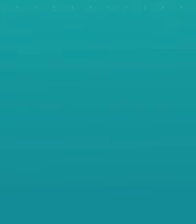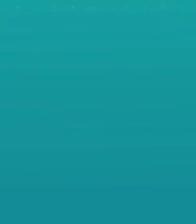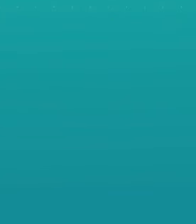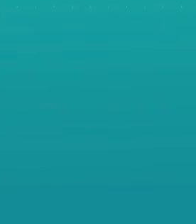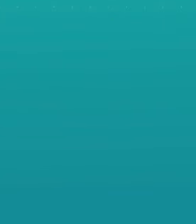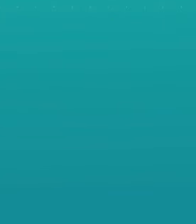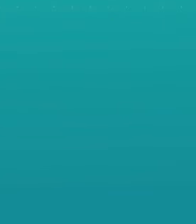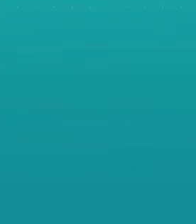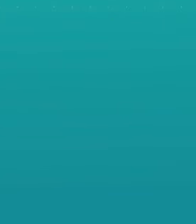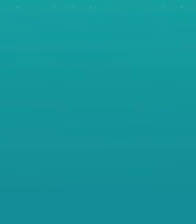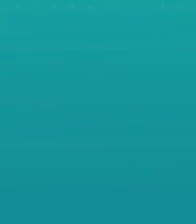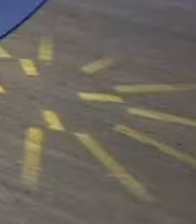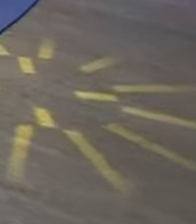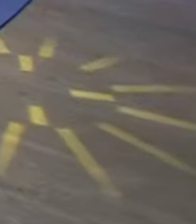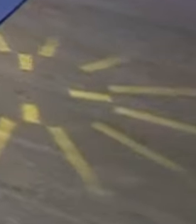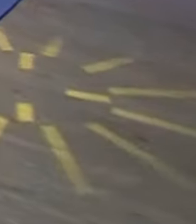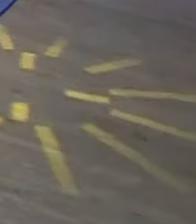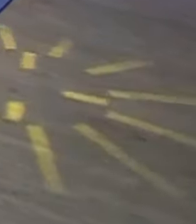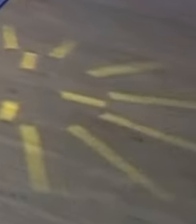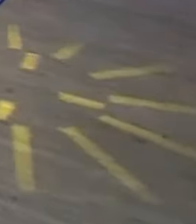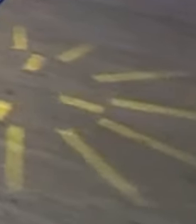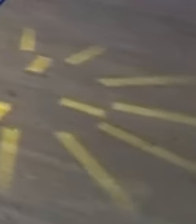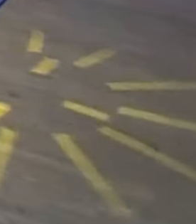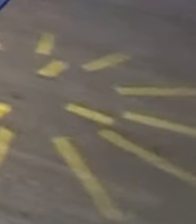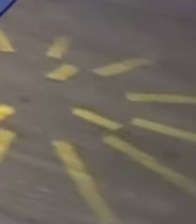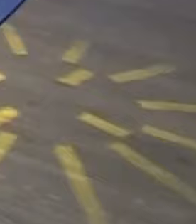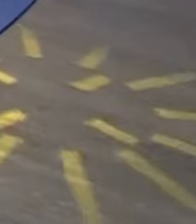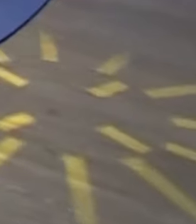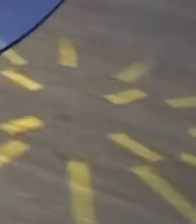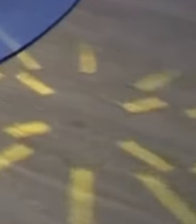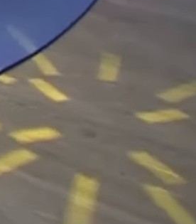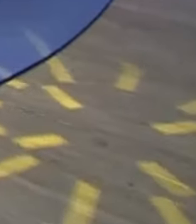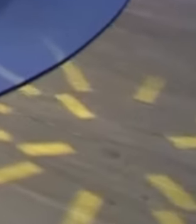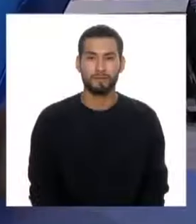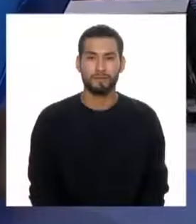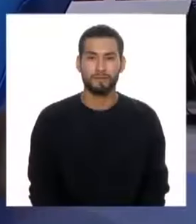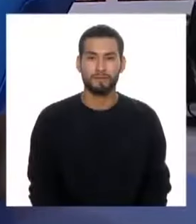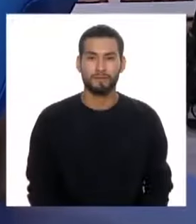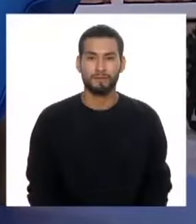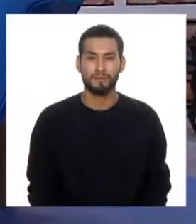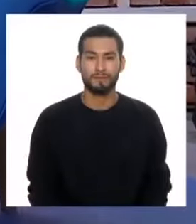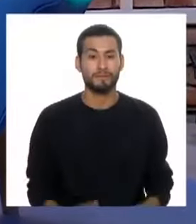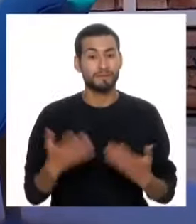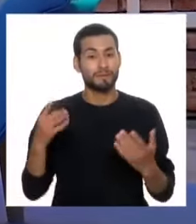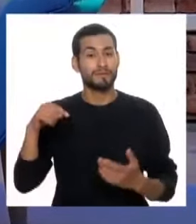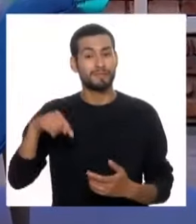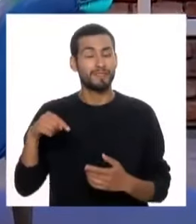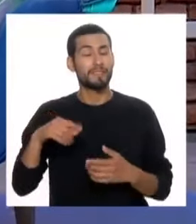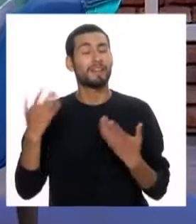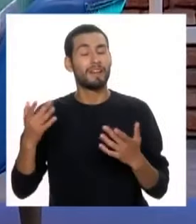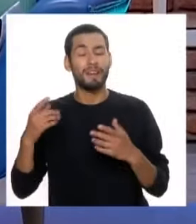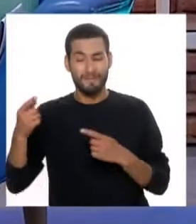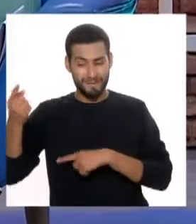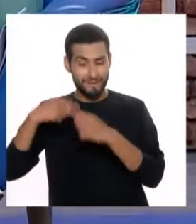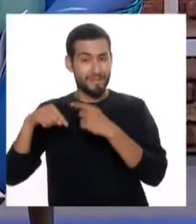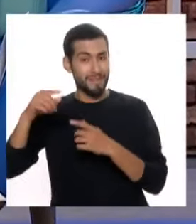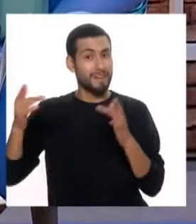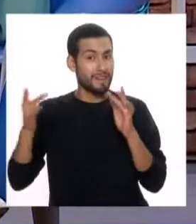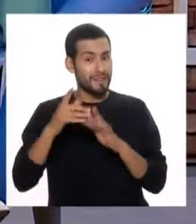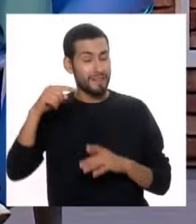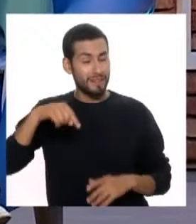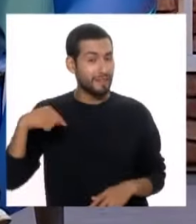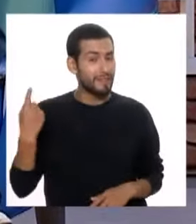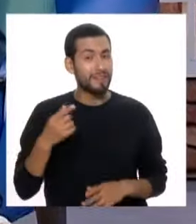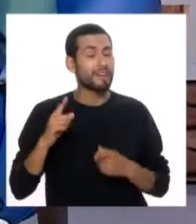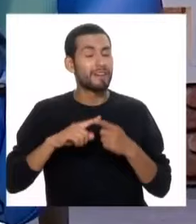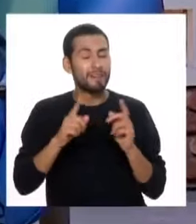Y Ya estamos de regreso y ya sabes que tú te conectas con nosotros